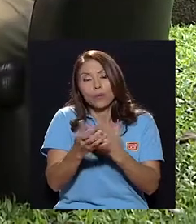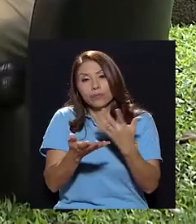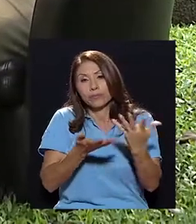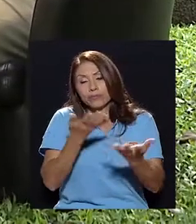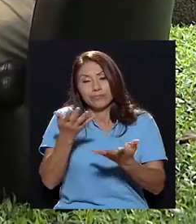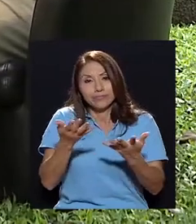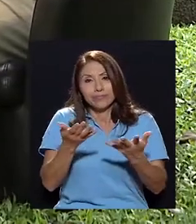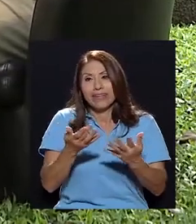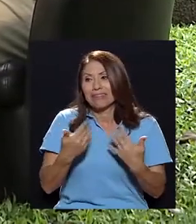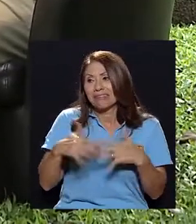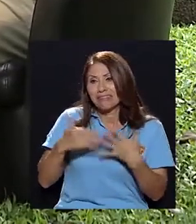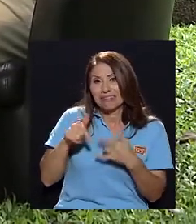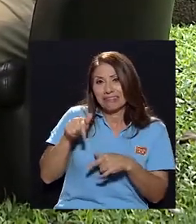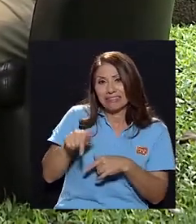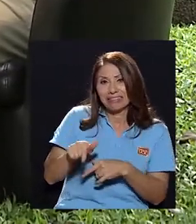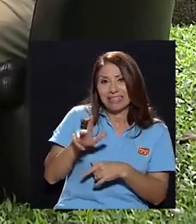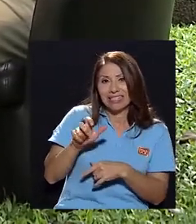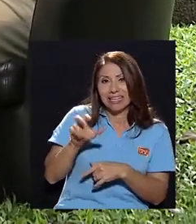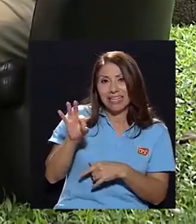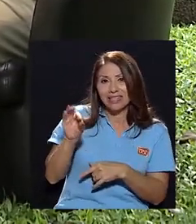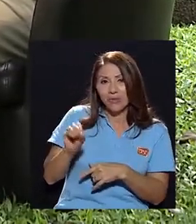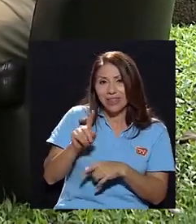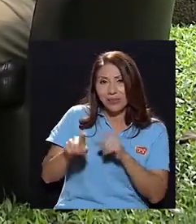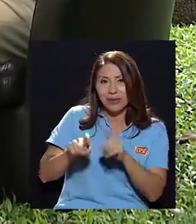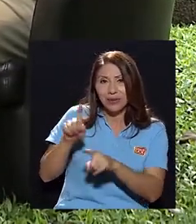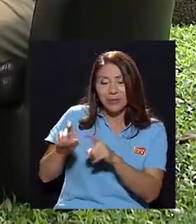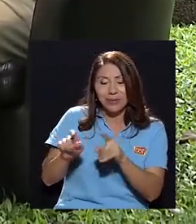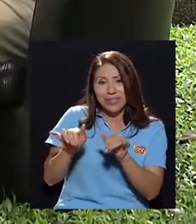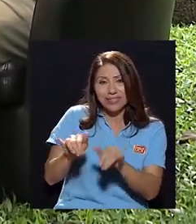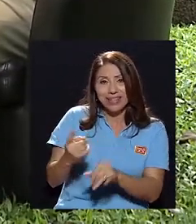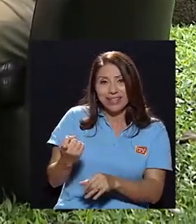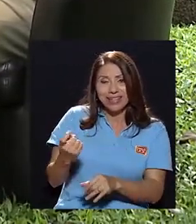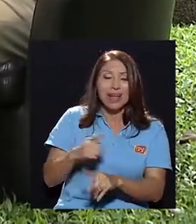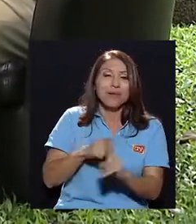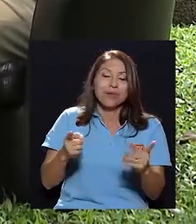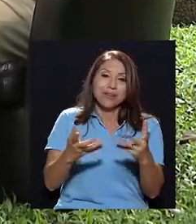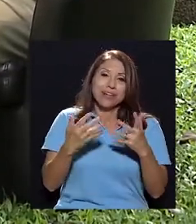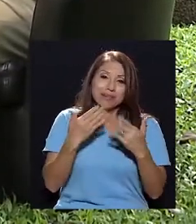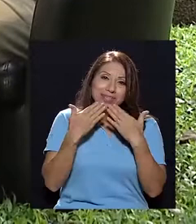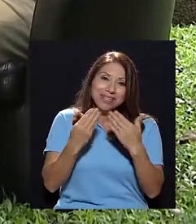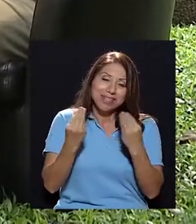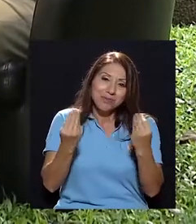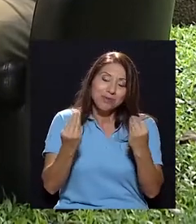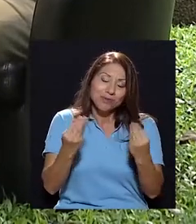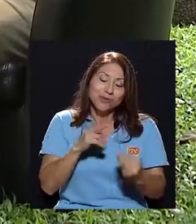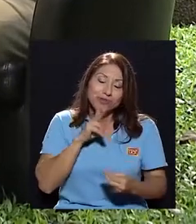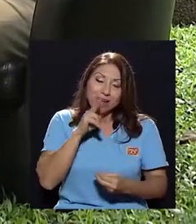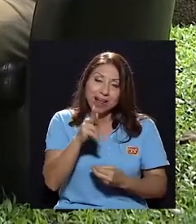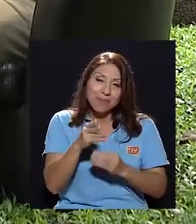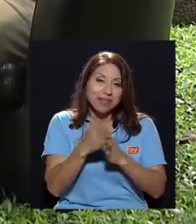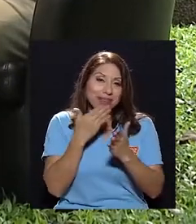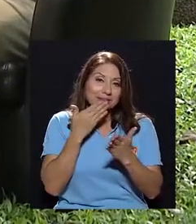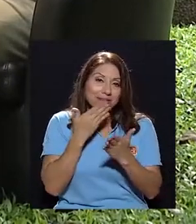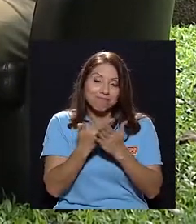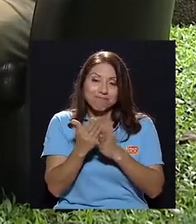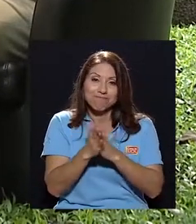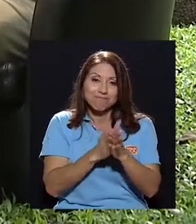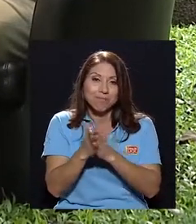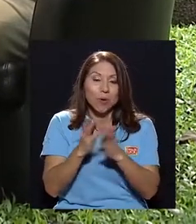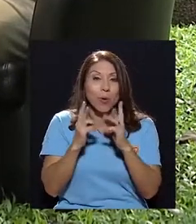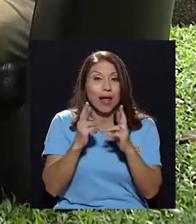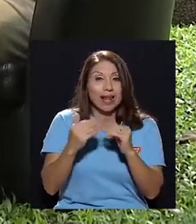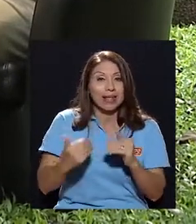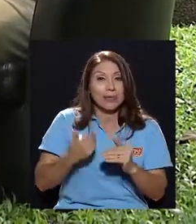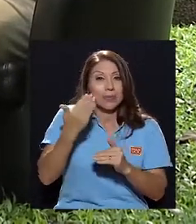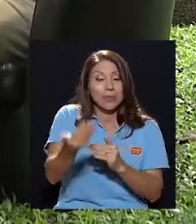quedaron 390 preguntas, sí, aquí, pero queríamos agradecerle muchísimo. Realmente ha sido un espacio muy, muy rico y ojalá que pues, podamos